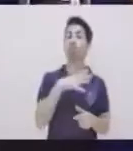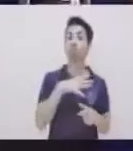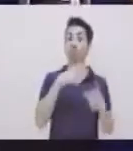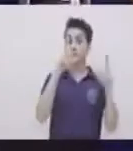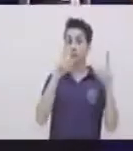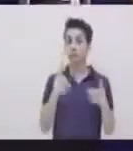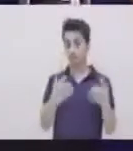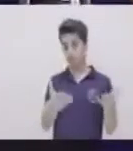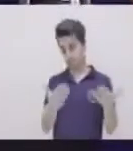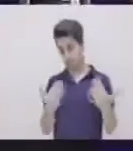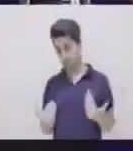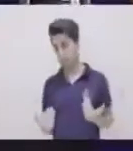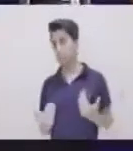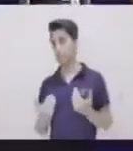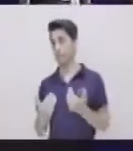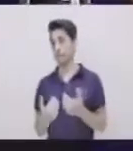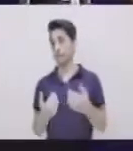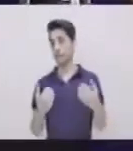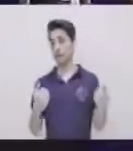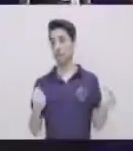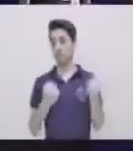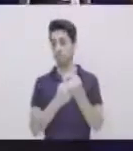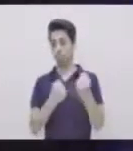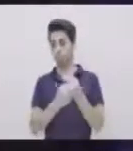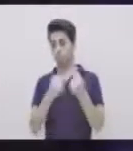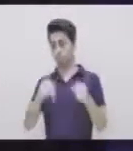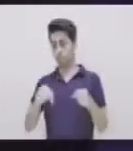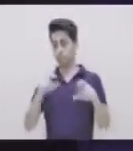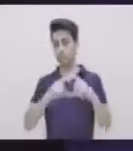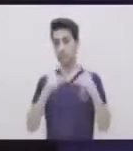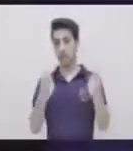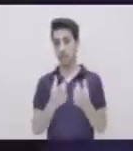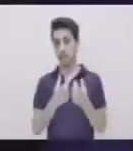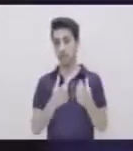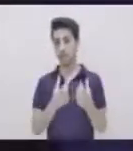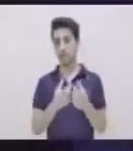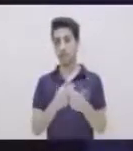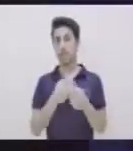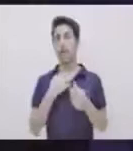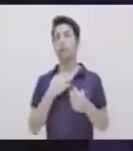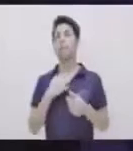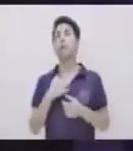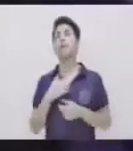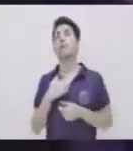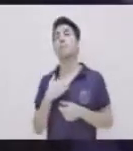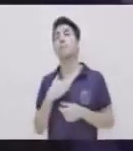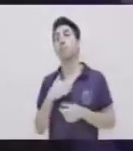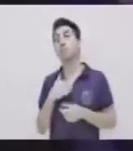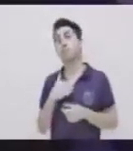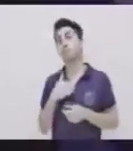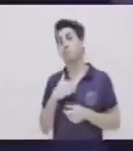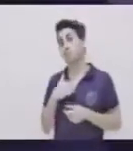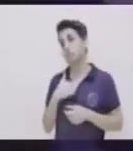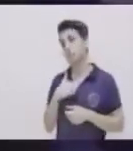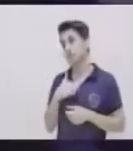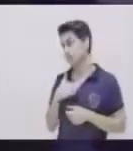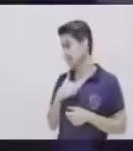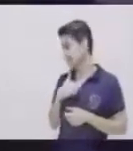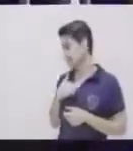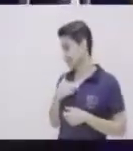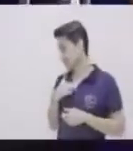alguna discapacidad en casa, invitémoslo a que participe de esta clase el día de hoy, porque Guatemala no se